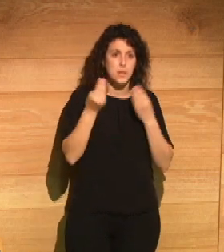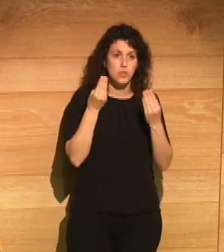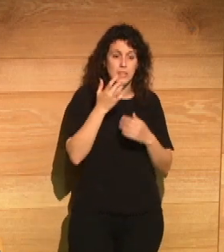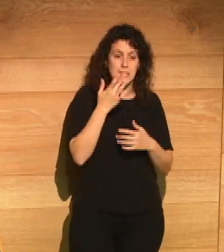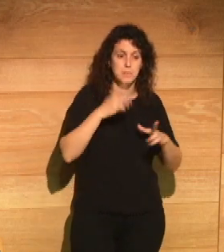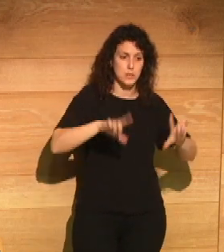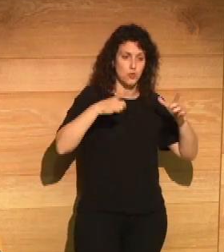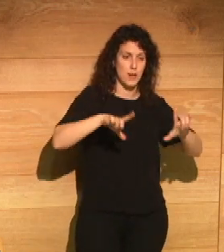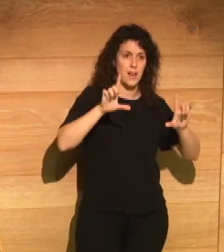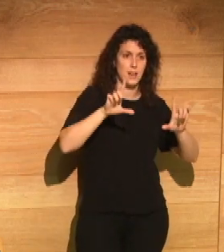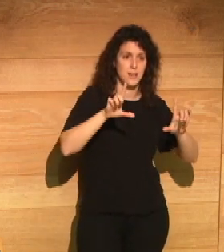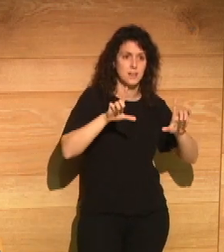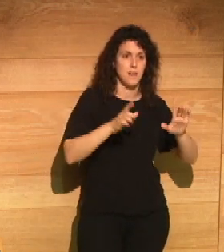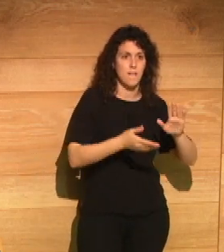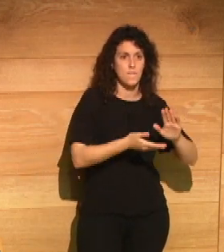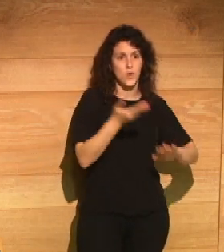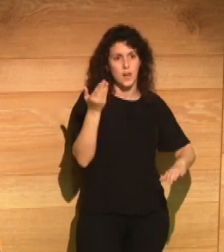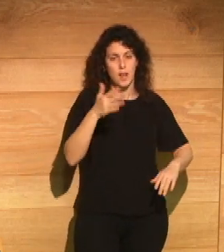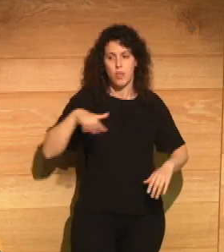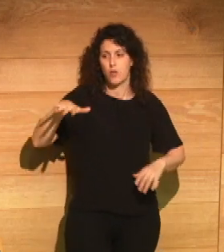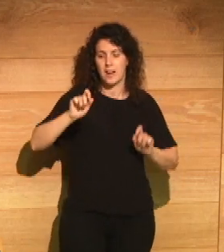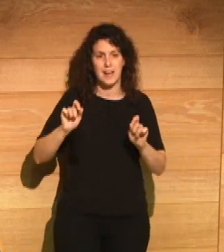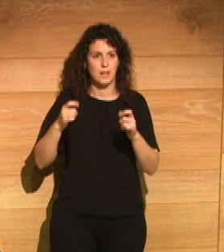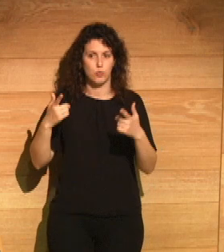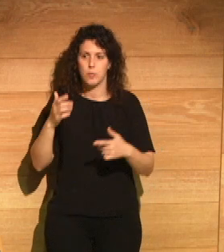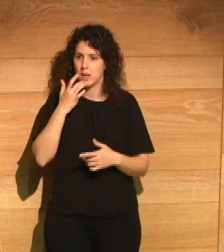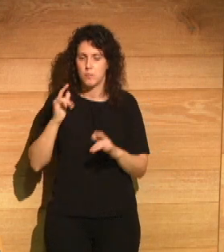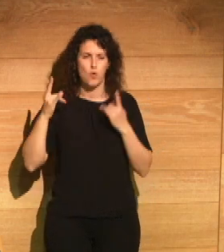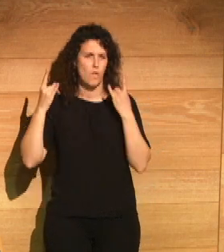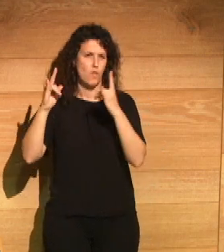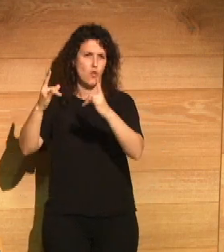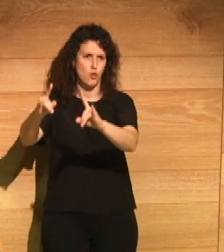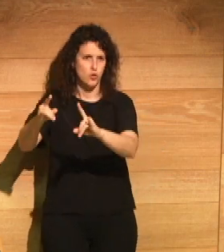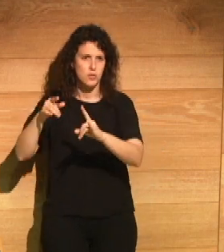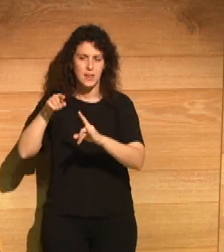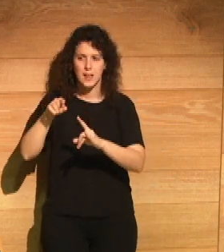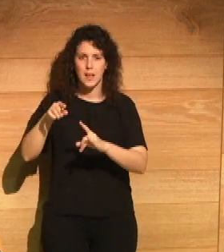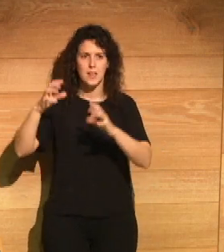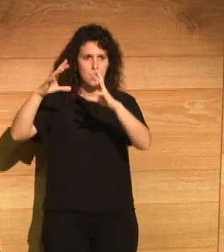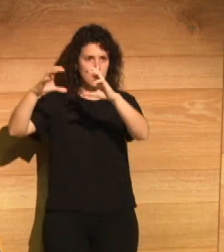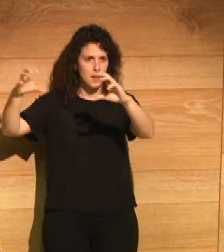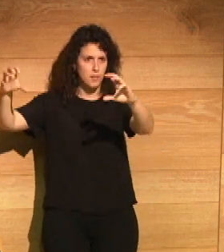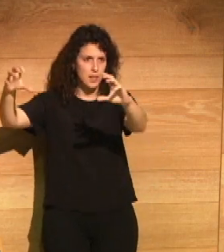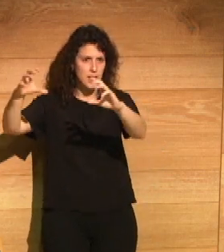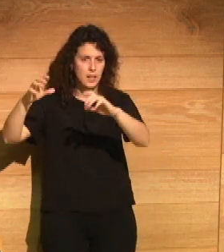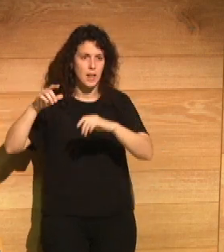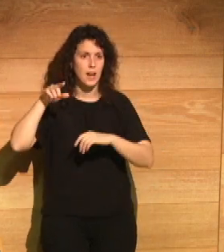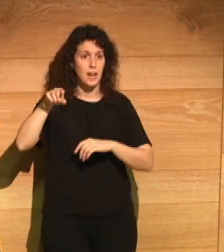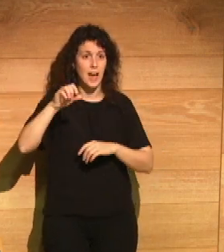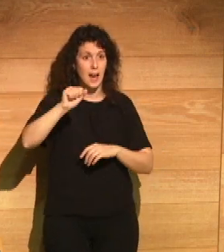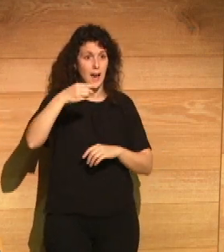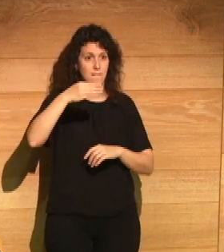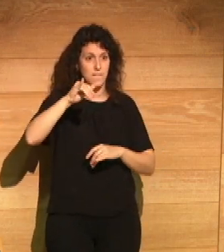los personajes y enfrentarlos a un medio natural donde había bosques tenebrosos, donde había neblina, donde había abismos, pues